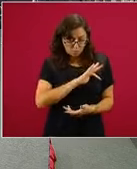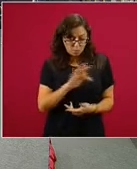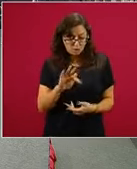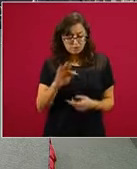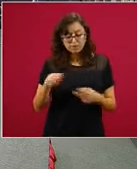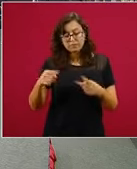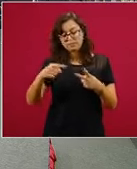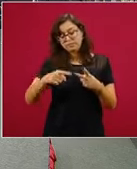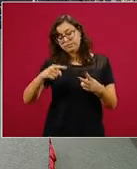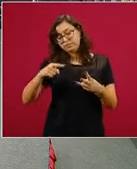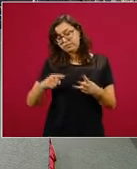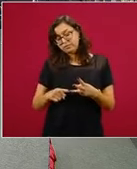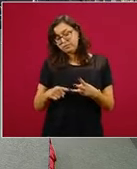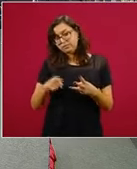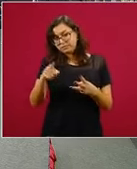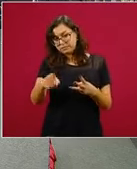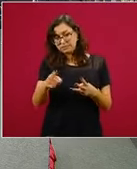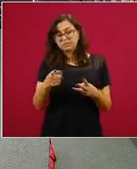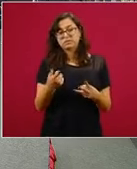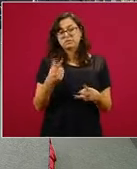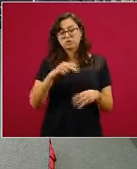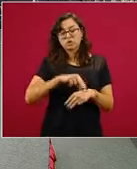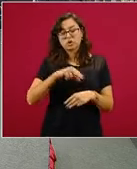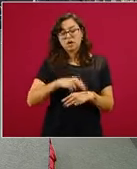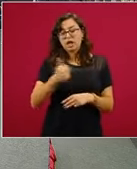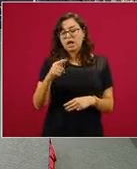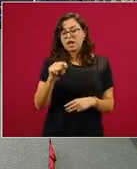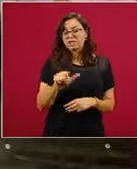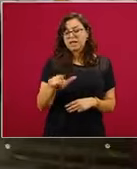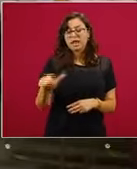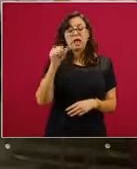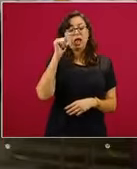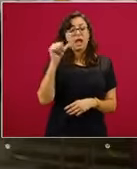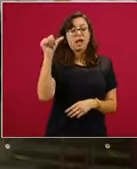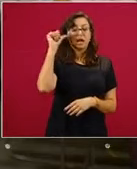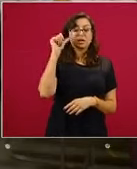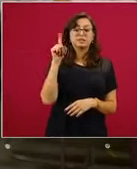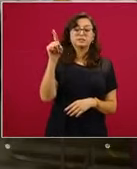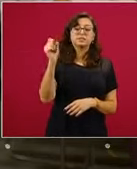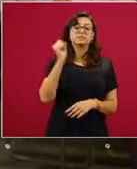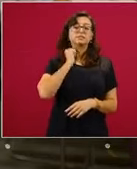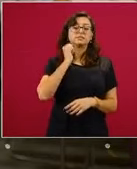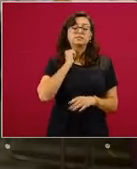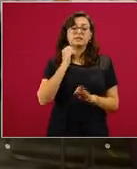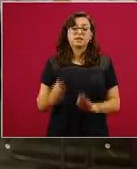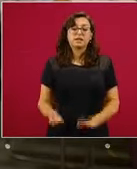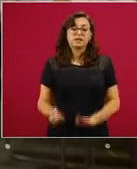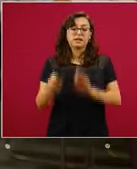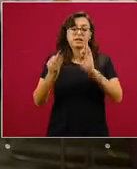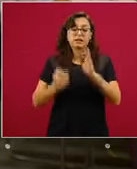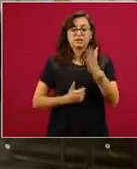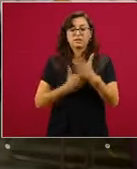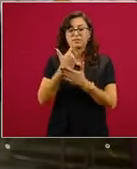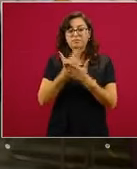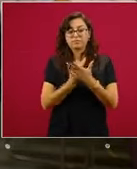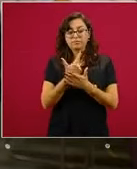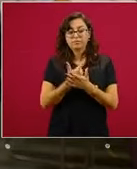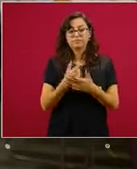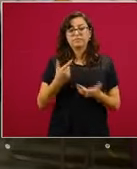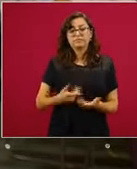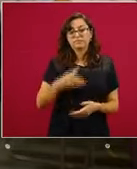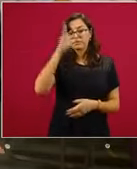para el doctor Gatell. Derivado de la comparecencia que tuvo ayer en el Senado de la República, se habla de un acuerdo de